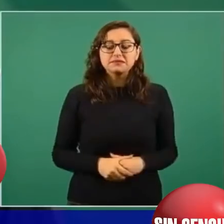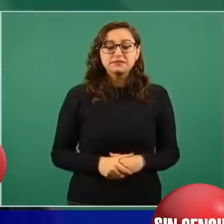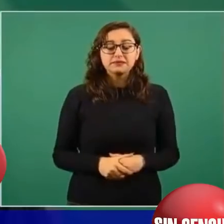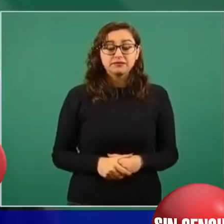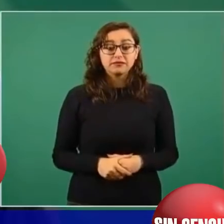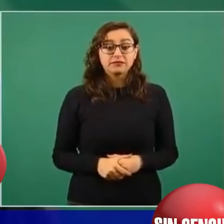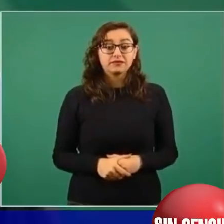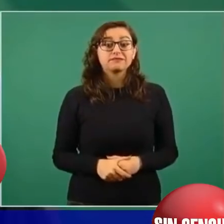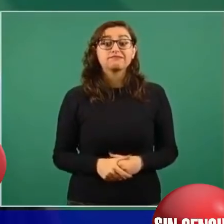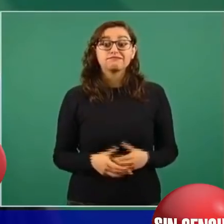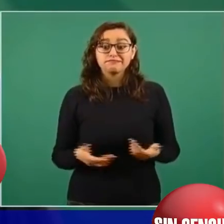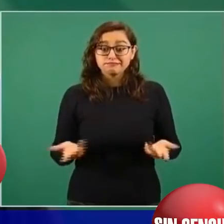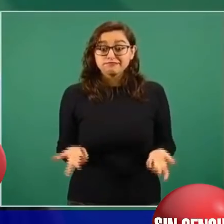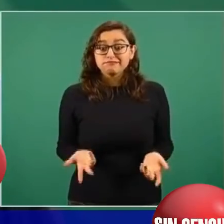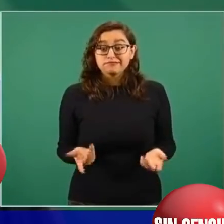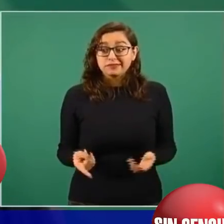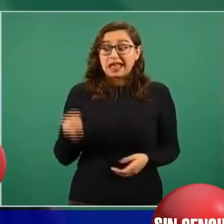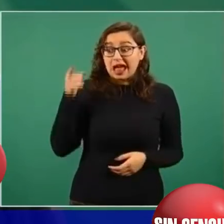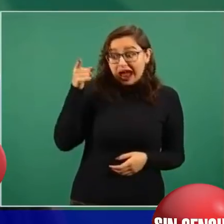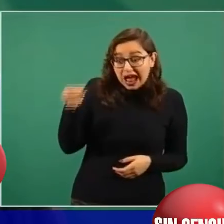De ahí surgió, en efecto,